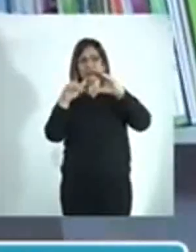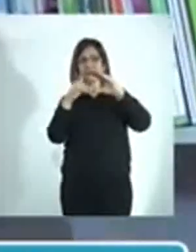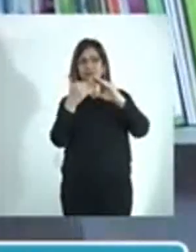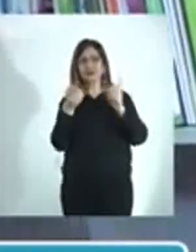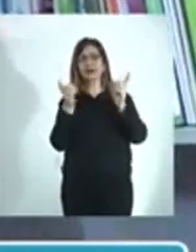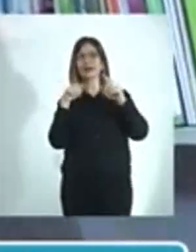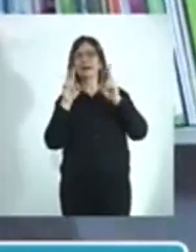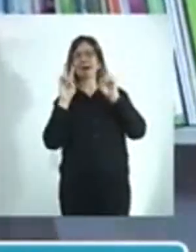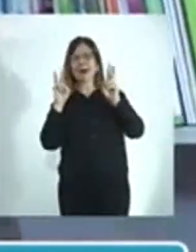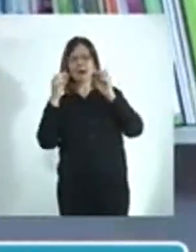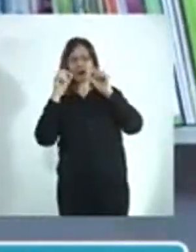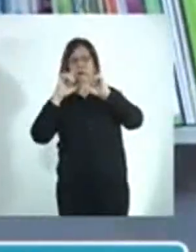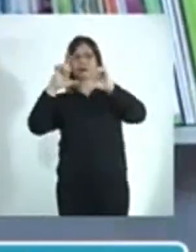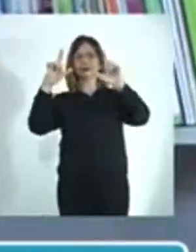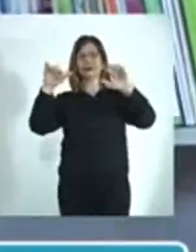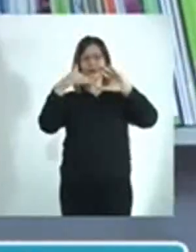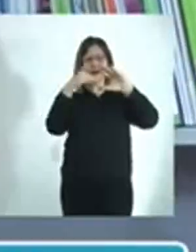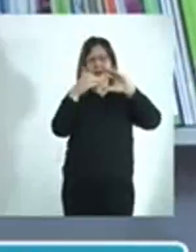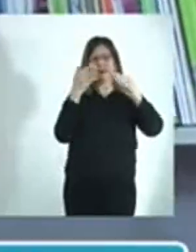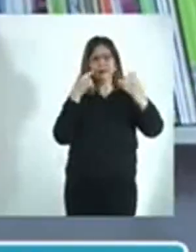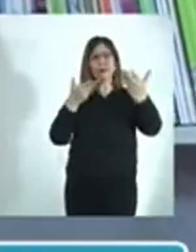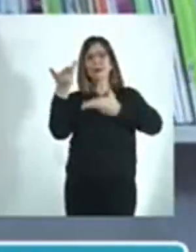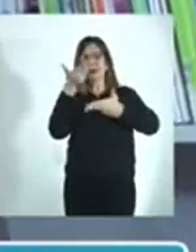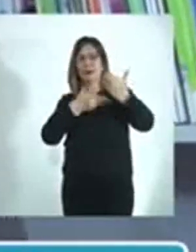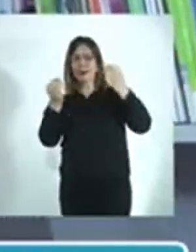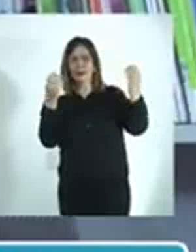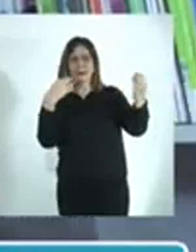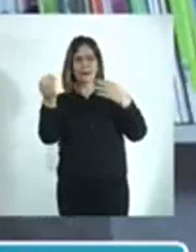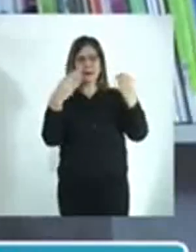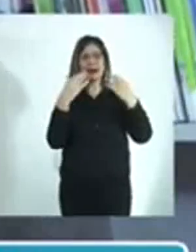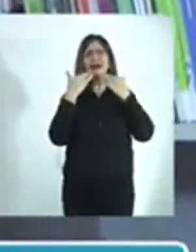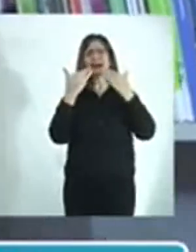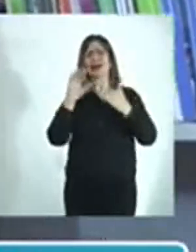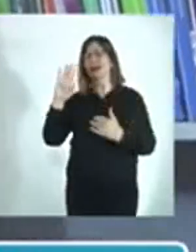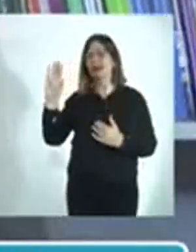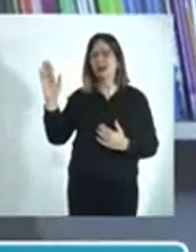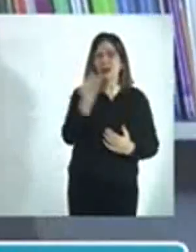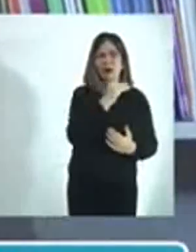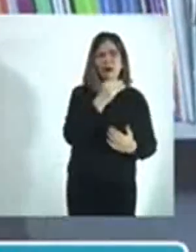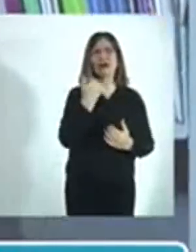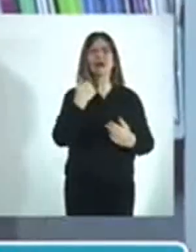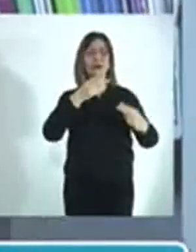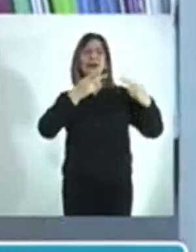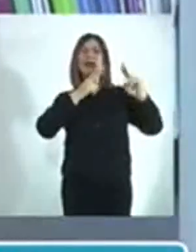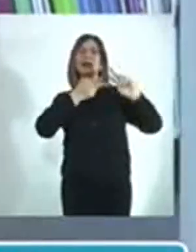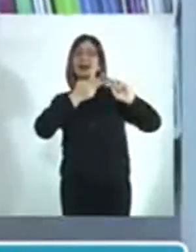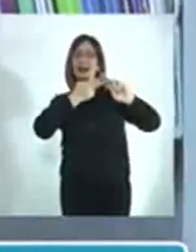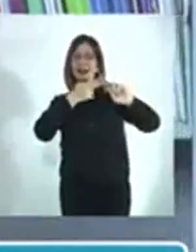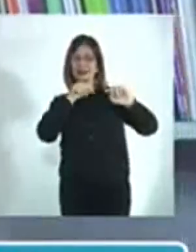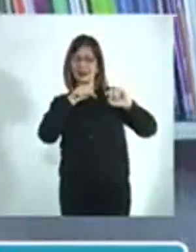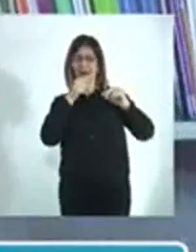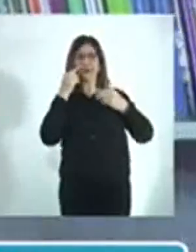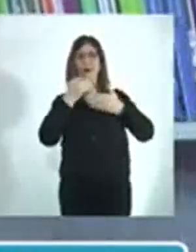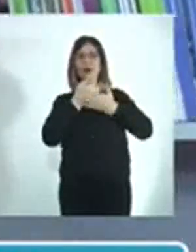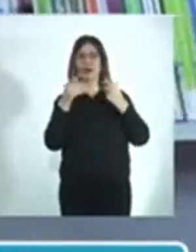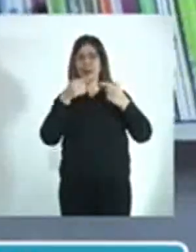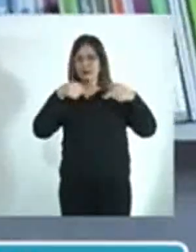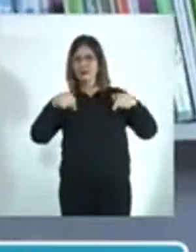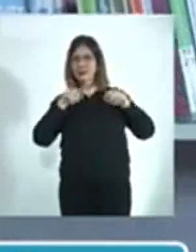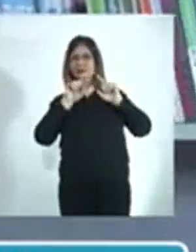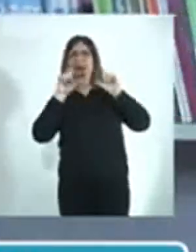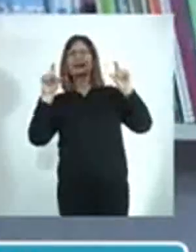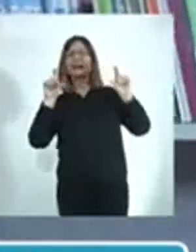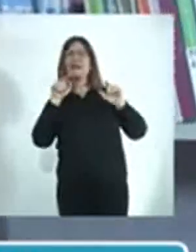también participando, compartiendo absolutamente todo, así que muchísimas gracias, ya tenemos el hashtag que es numeral, sigue